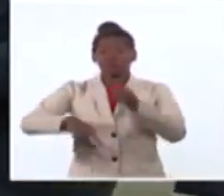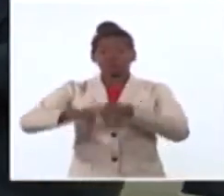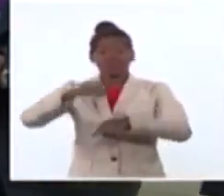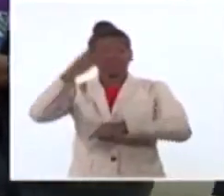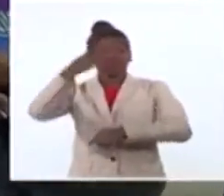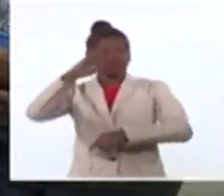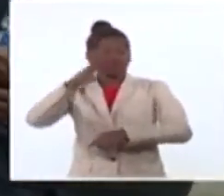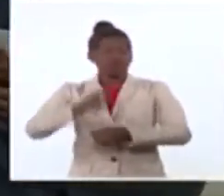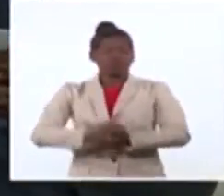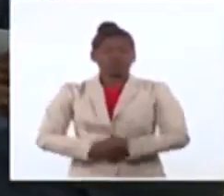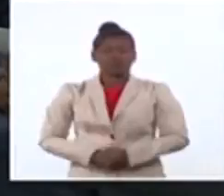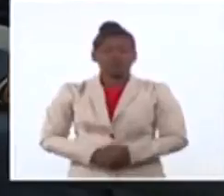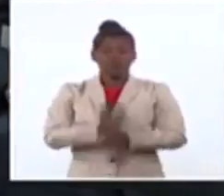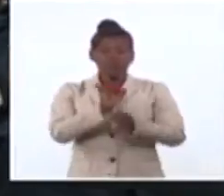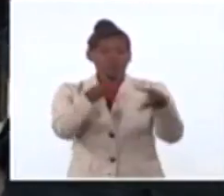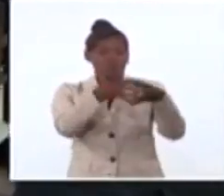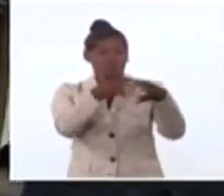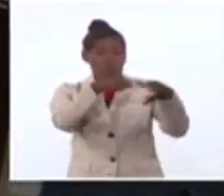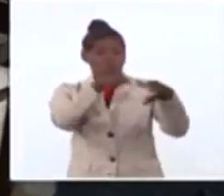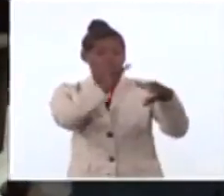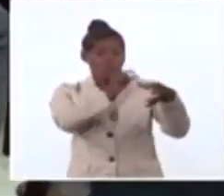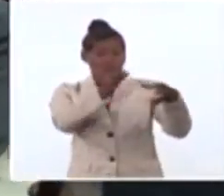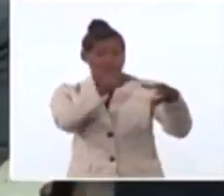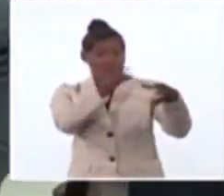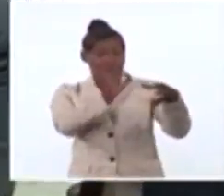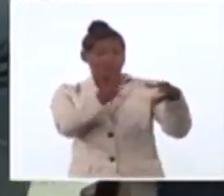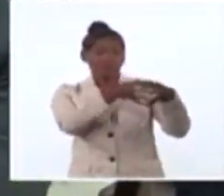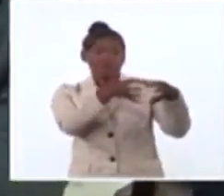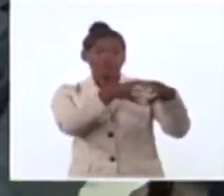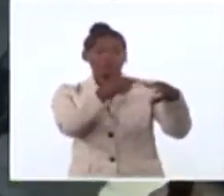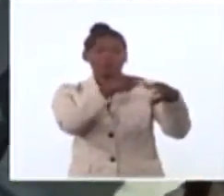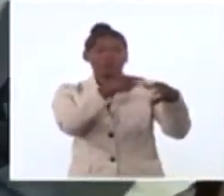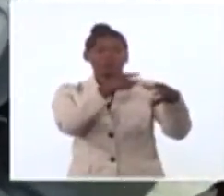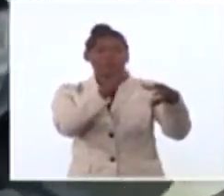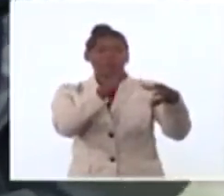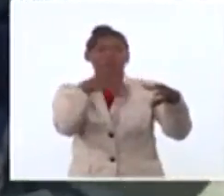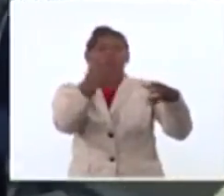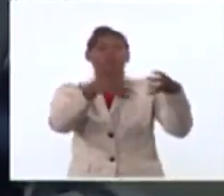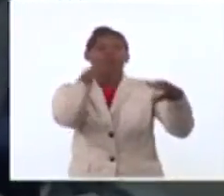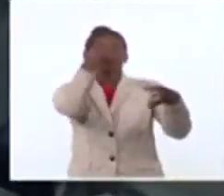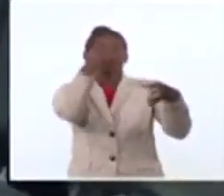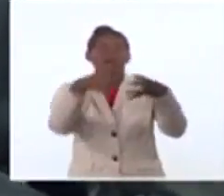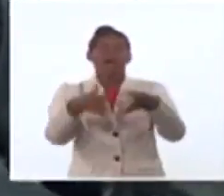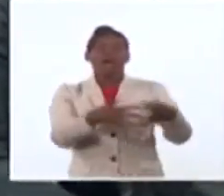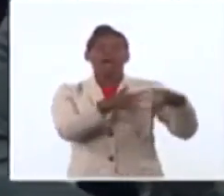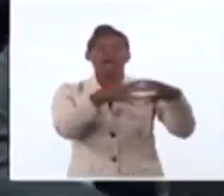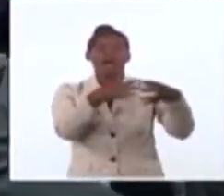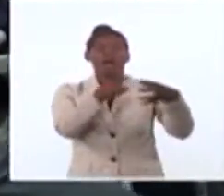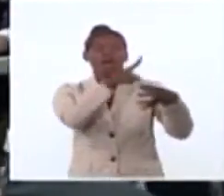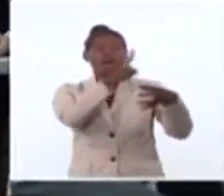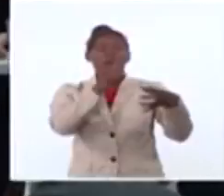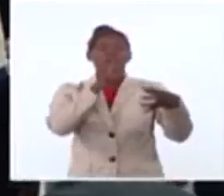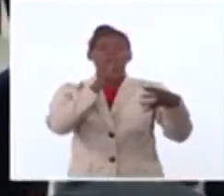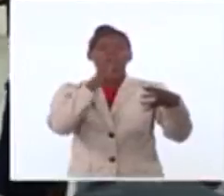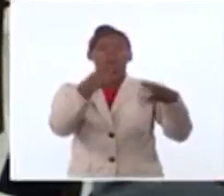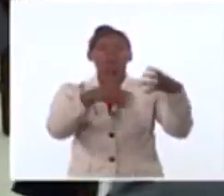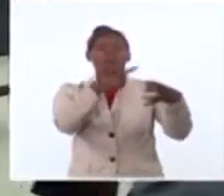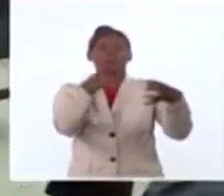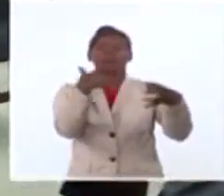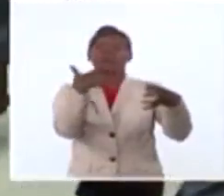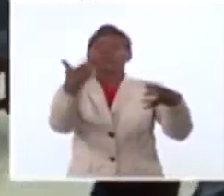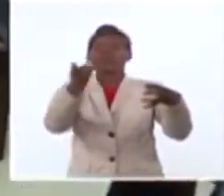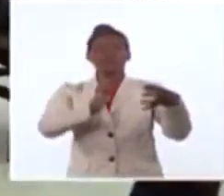que no dicen una palabra de las masacres de defensores de derechos humanos y activistas